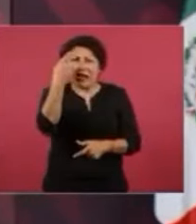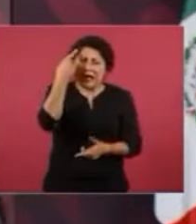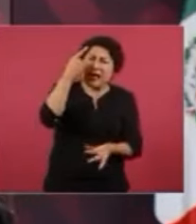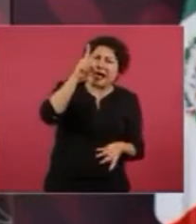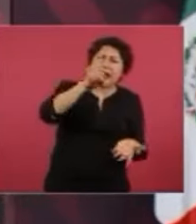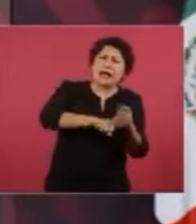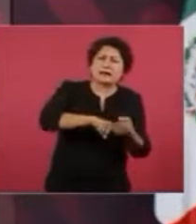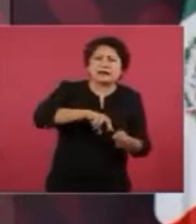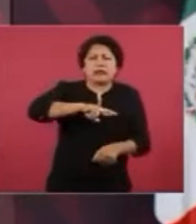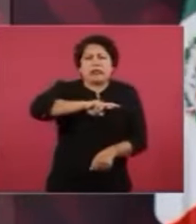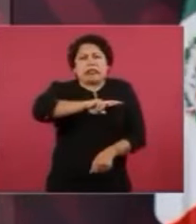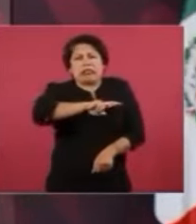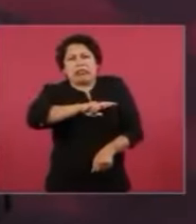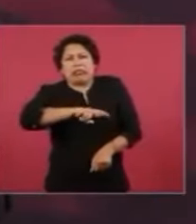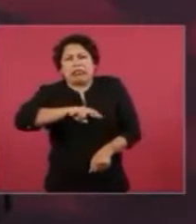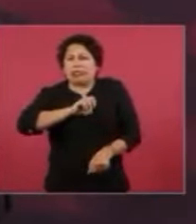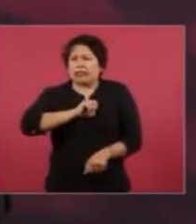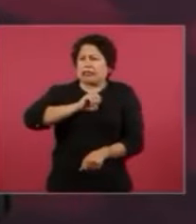su racismo